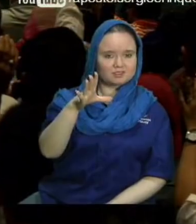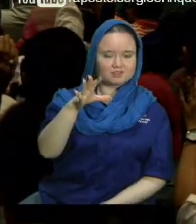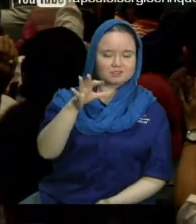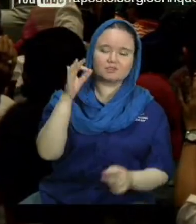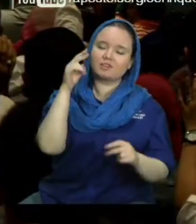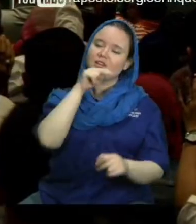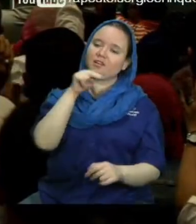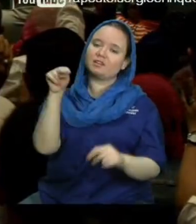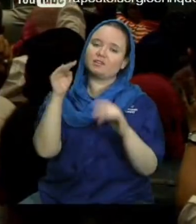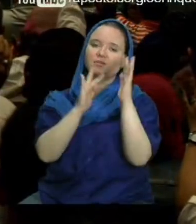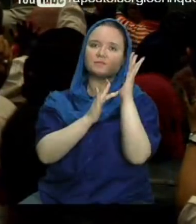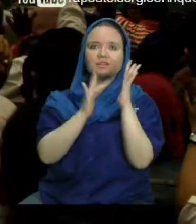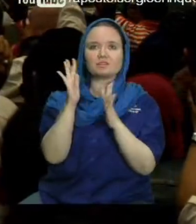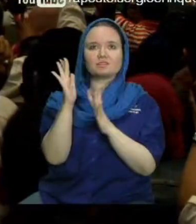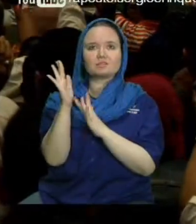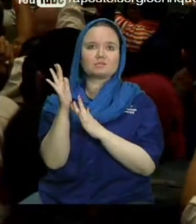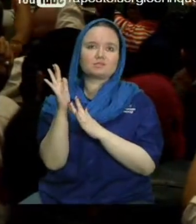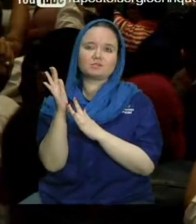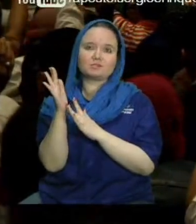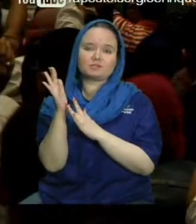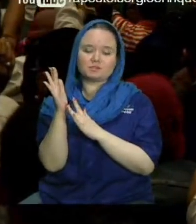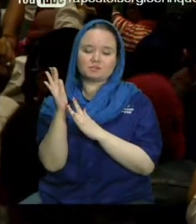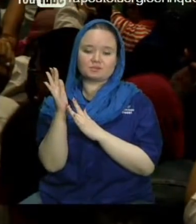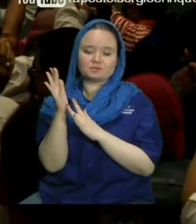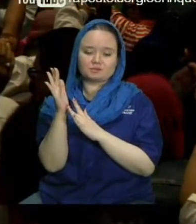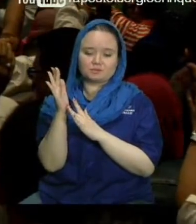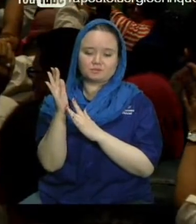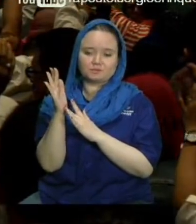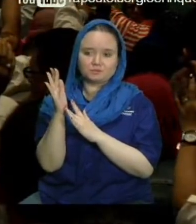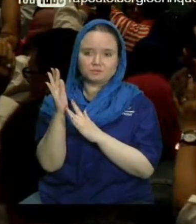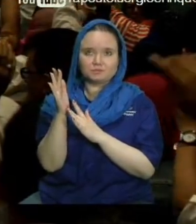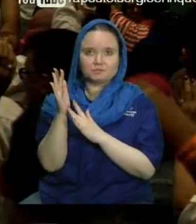en el nombre de Jesús.